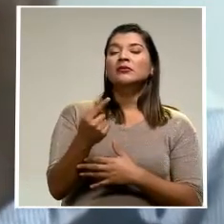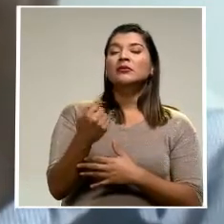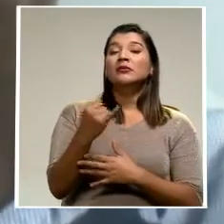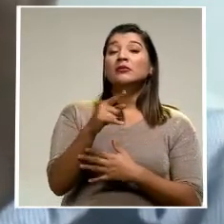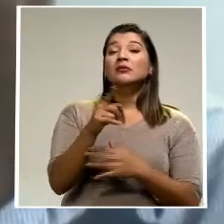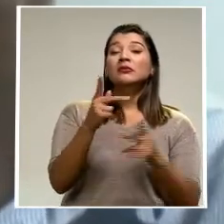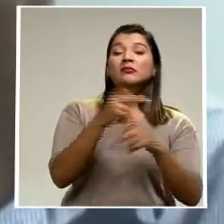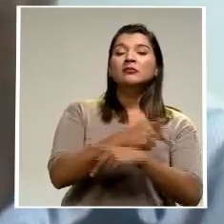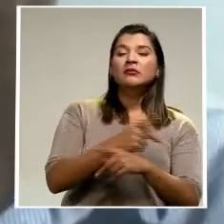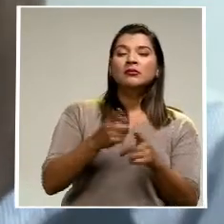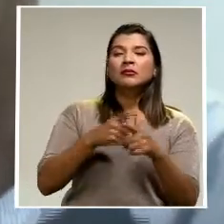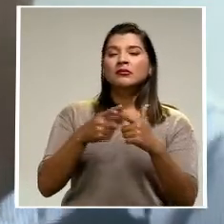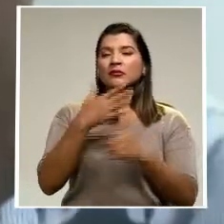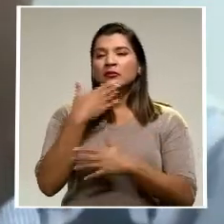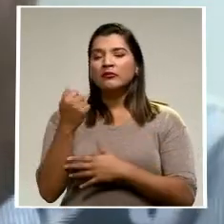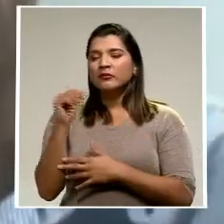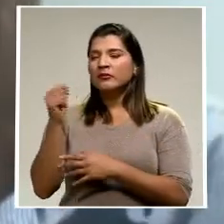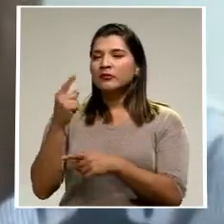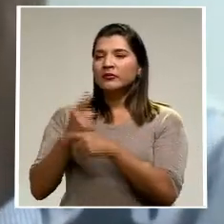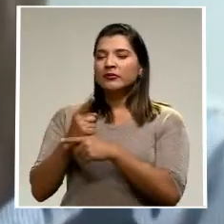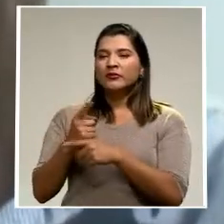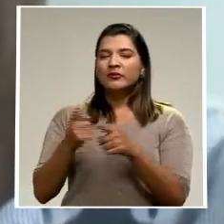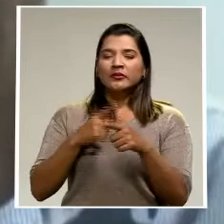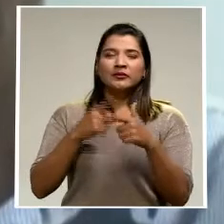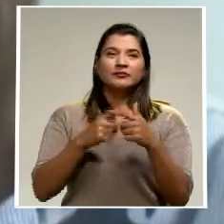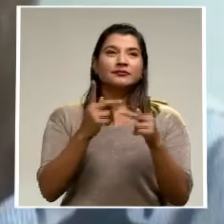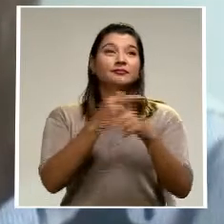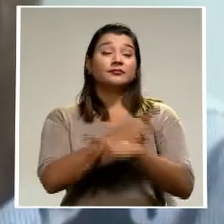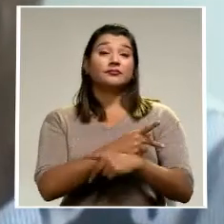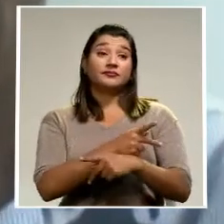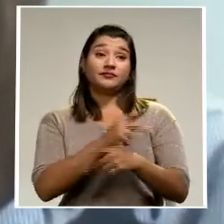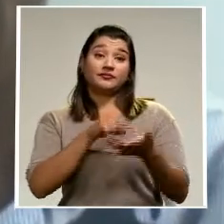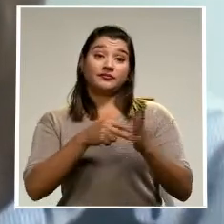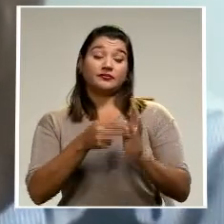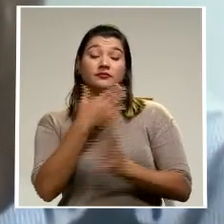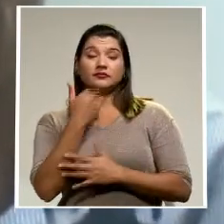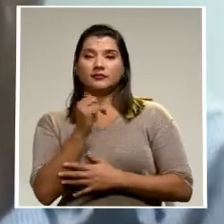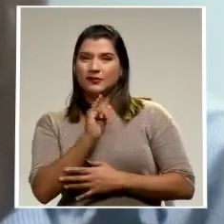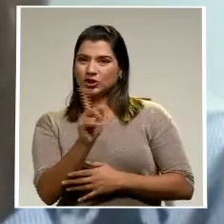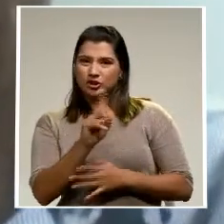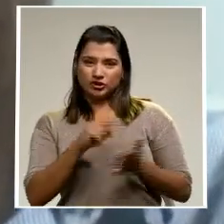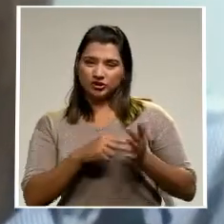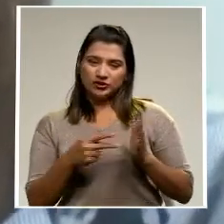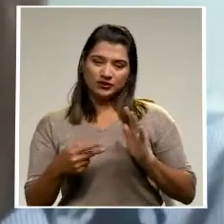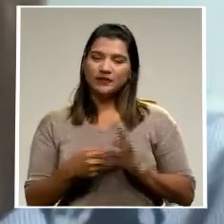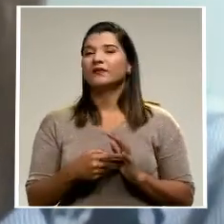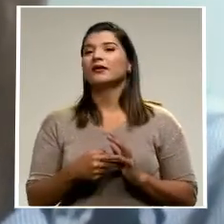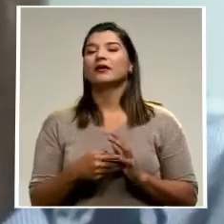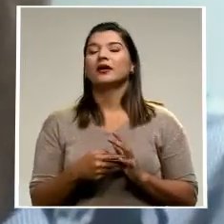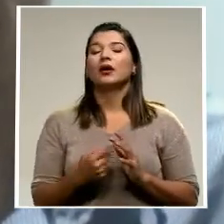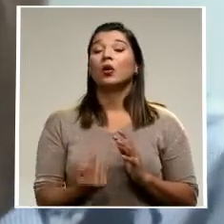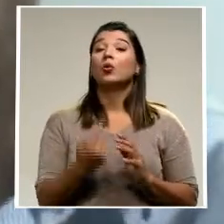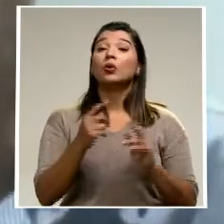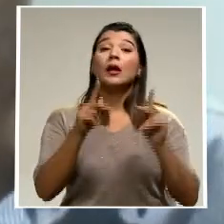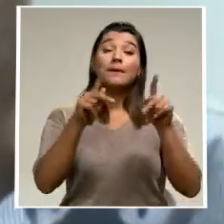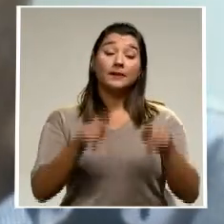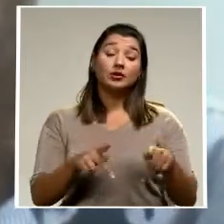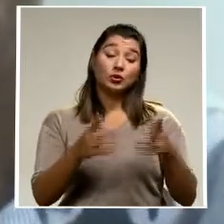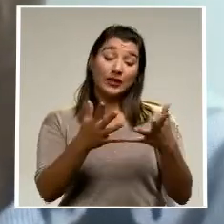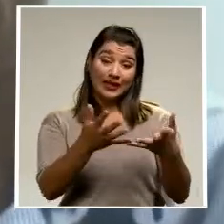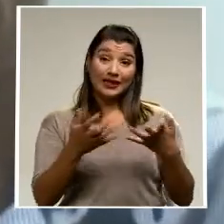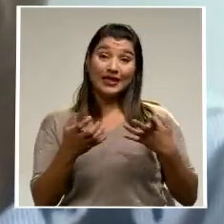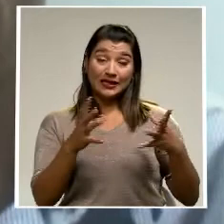mejor, ¿verdad? Así es. El cuanto peor mejor no quiere decir necesariamente de que alguien quiera